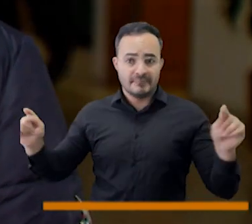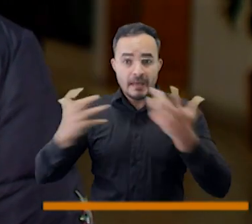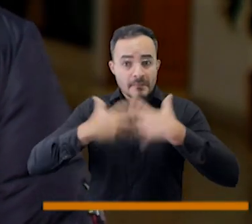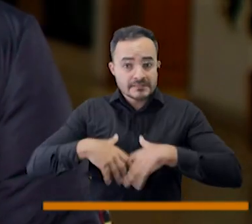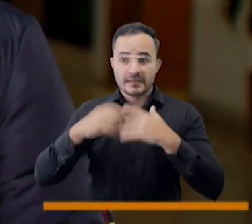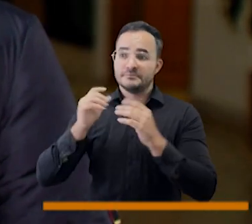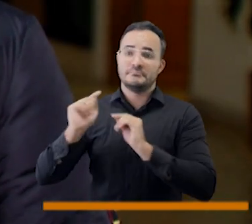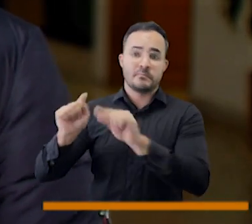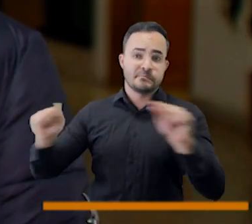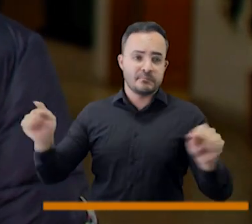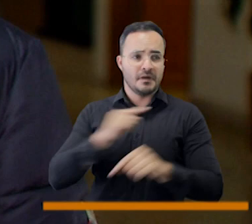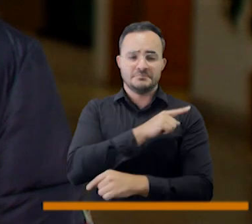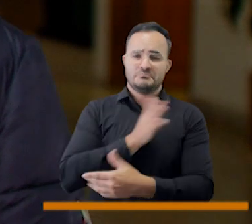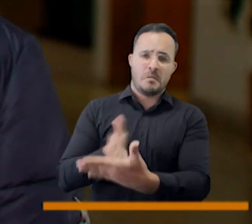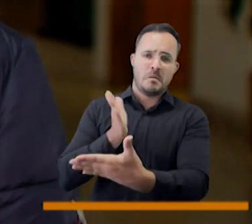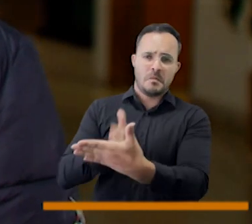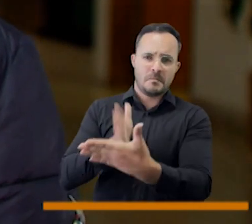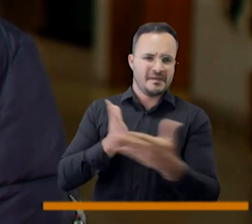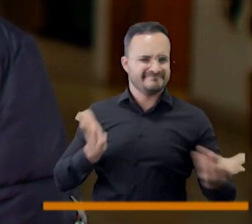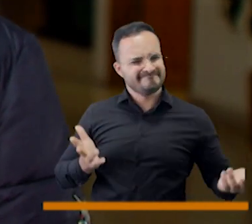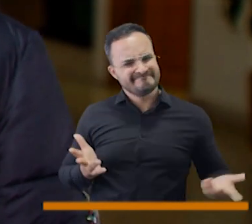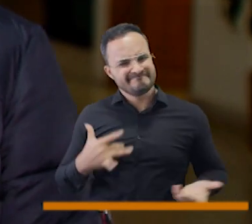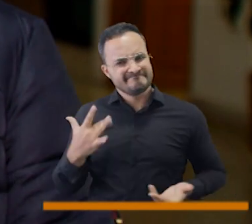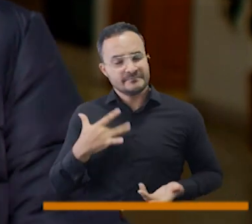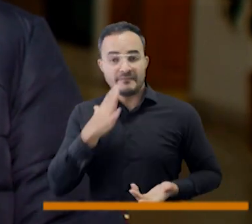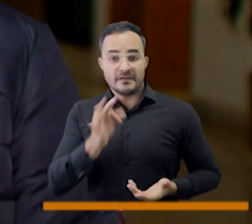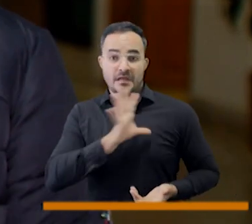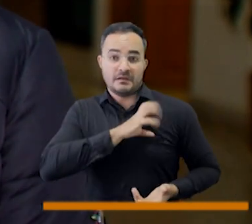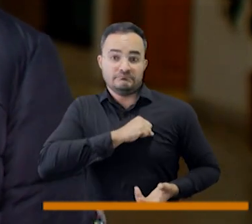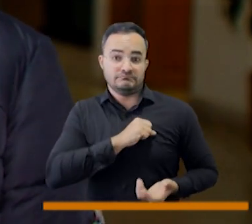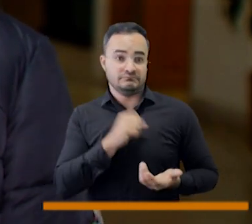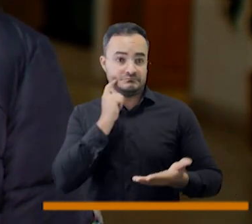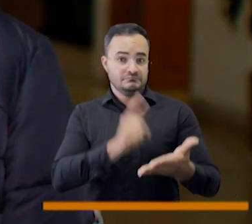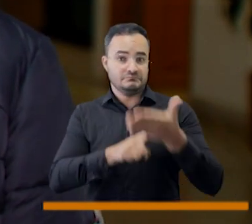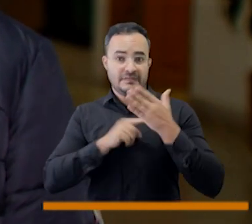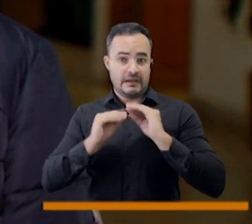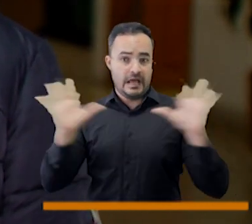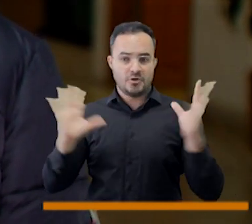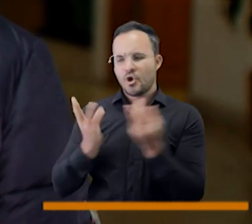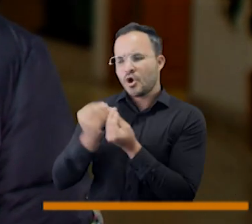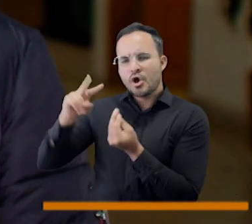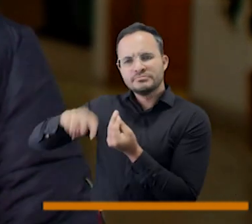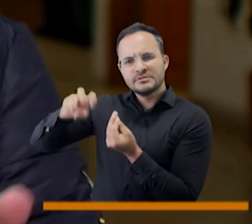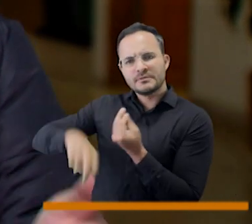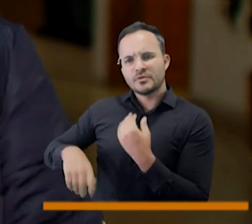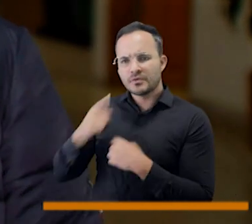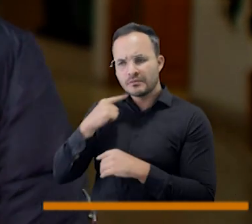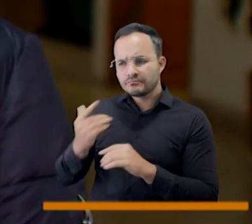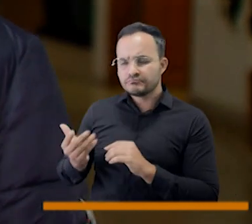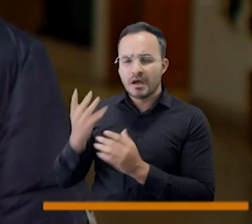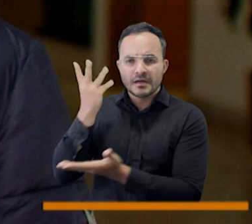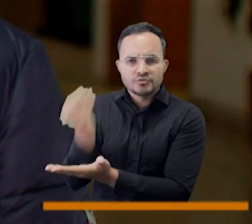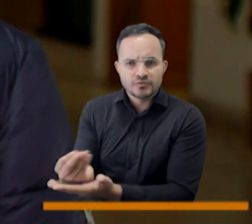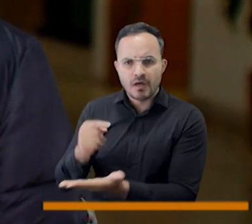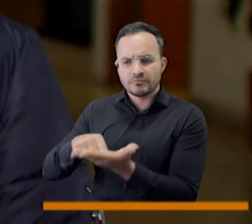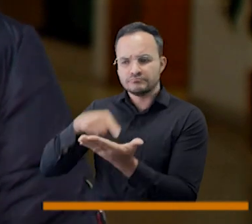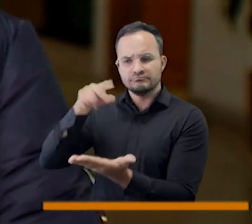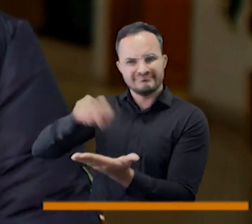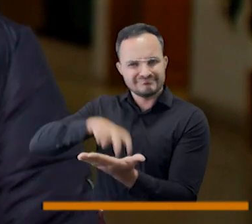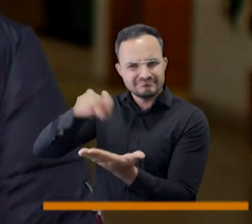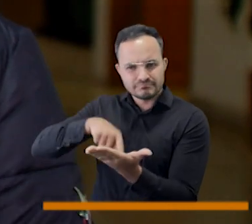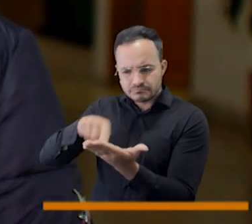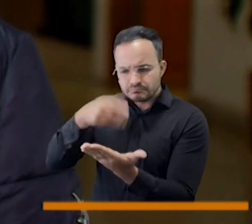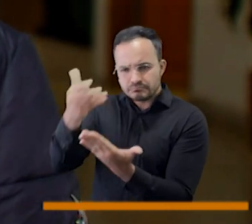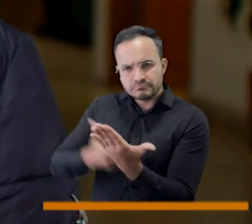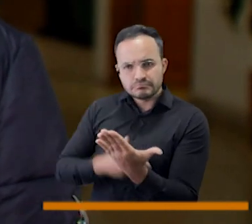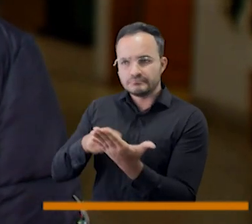sociales, empresariales que tanto le han aportado a esta ciudad, y ahí es donde nosotros vemos que lamentablemente se ve reflejado en un observatorio todas